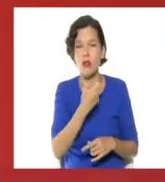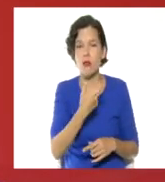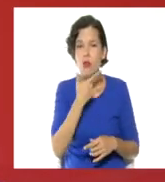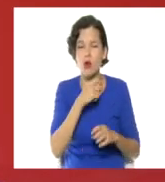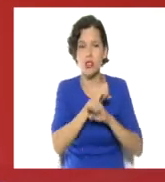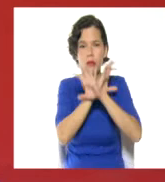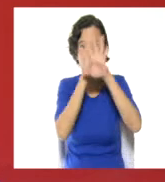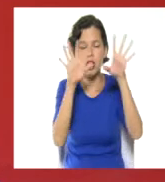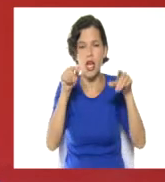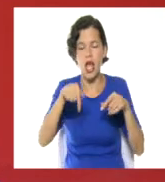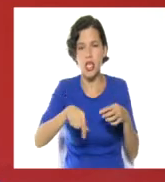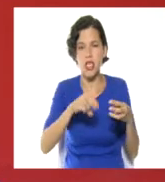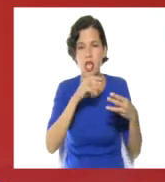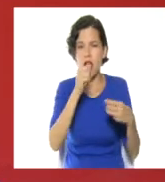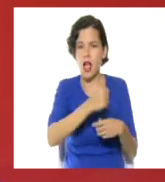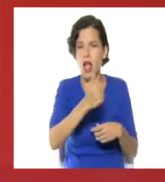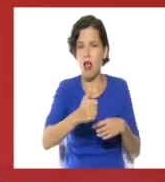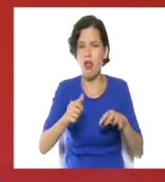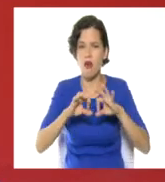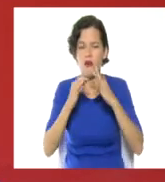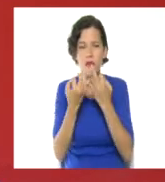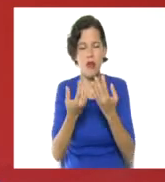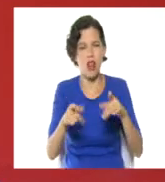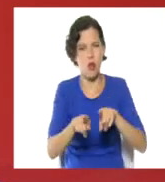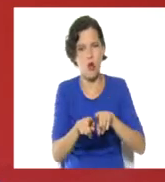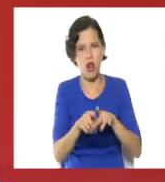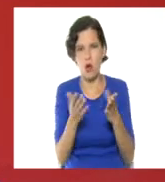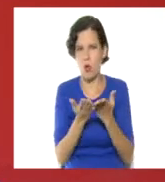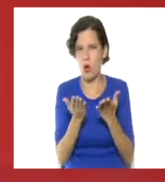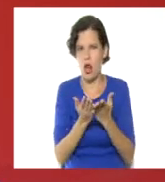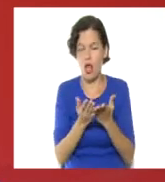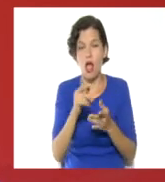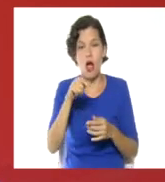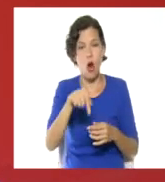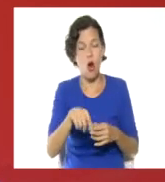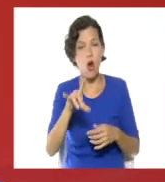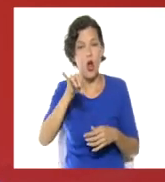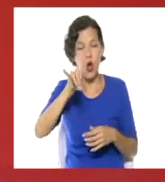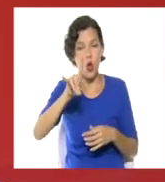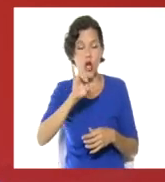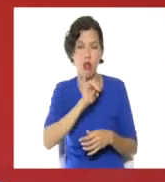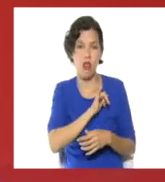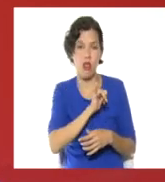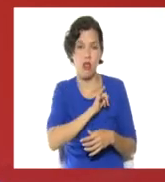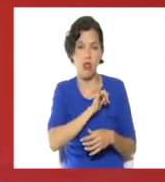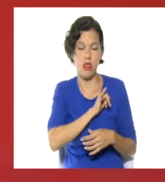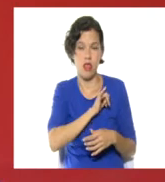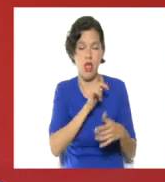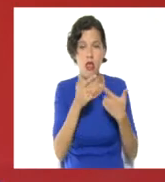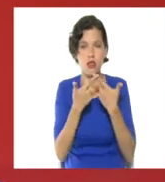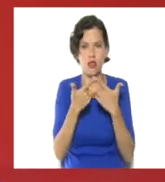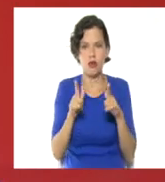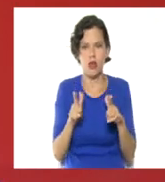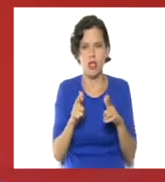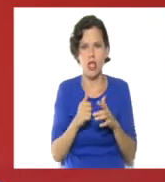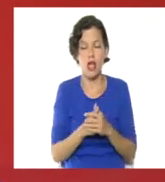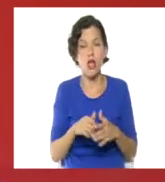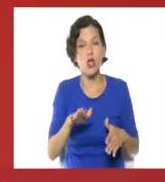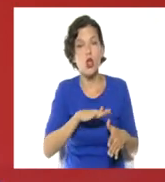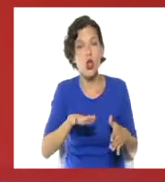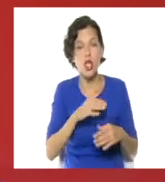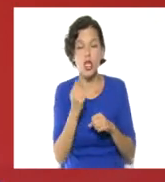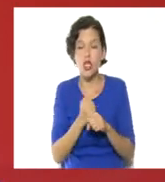su programa Cada Familia, Una Escuela. Hoy, lunes de identidad y soberanía, donde